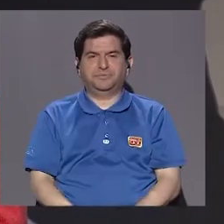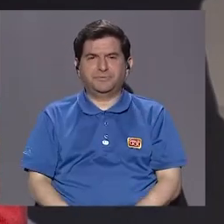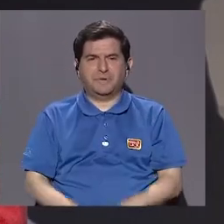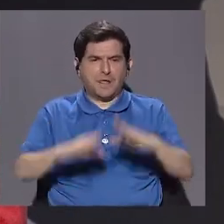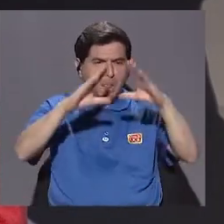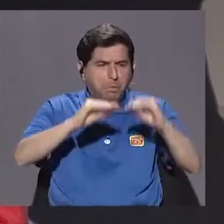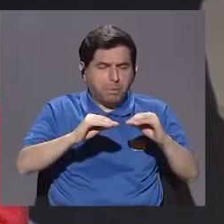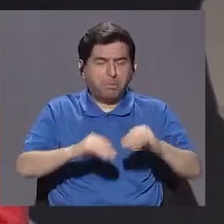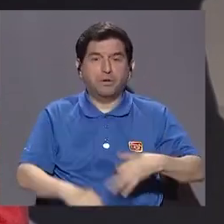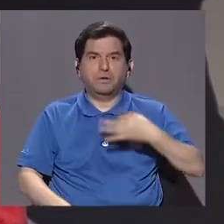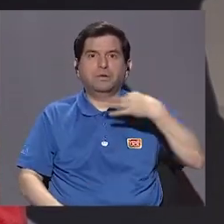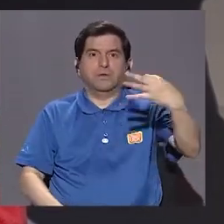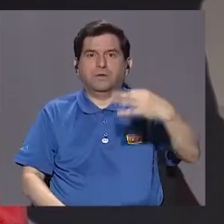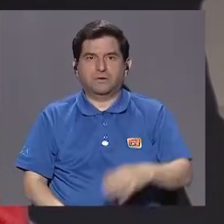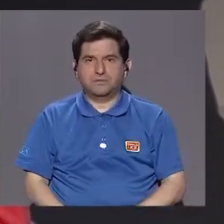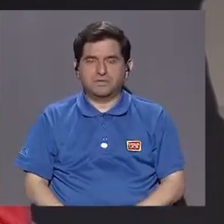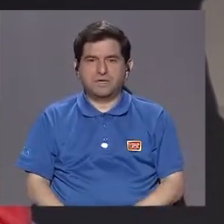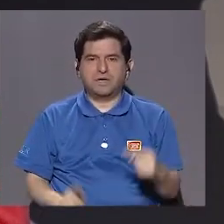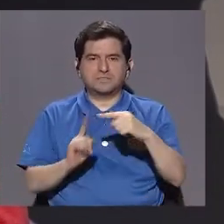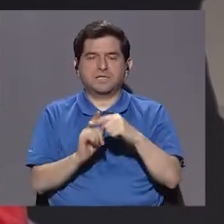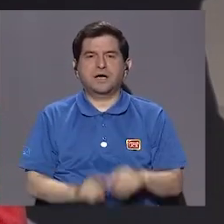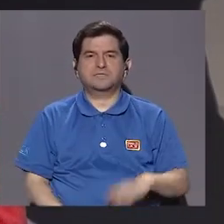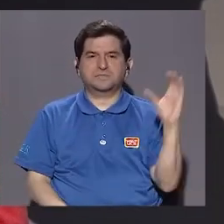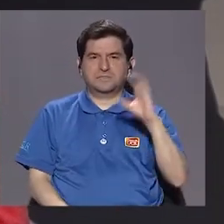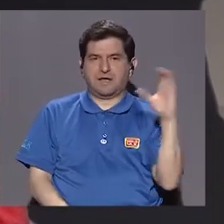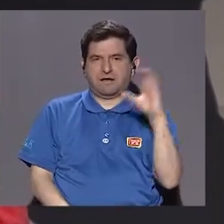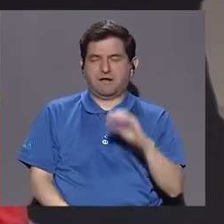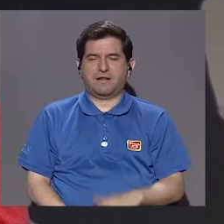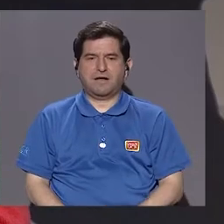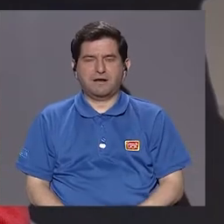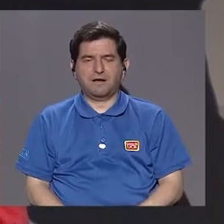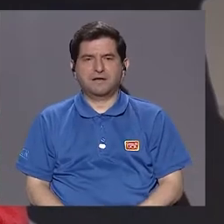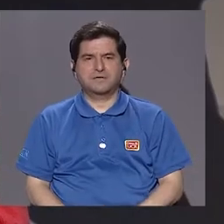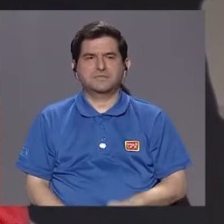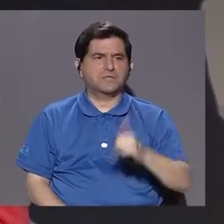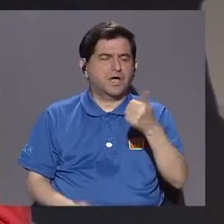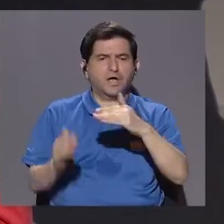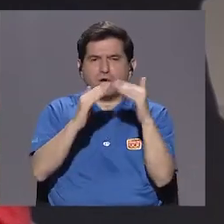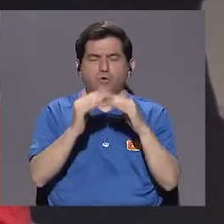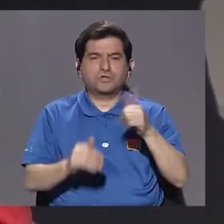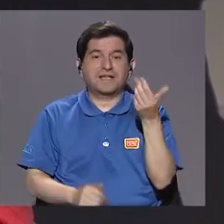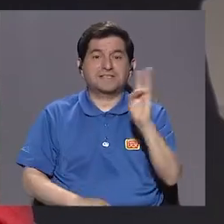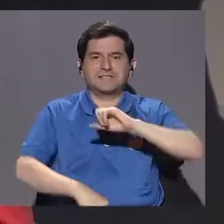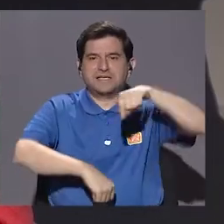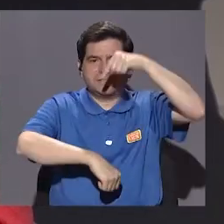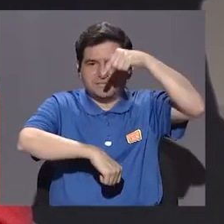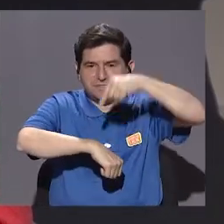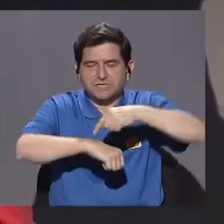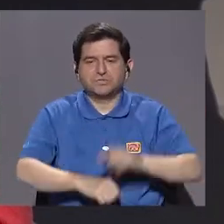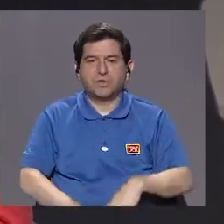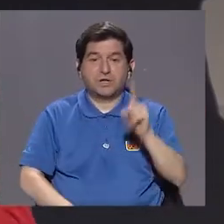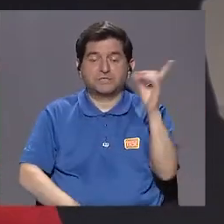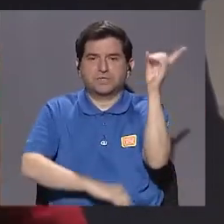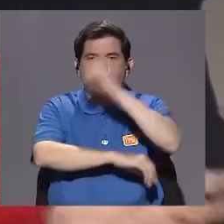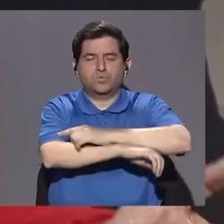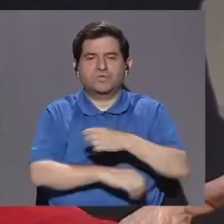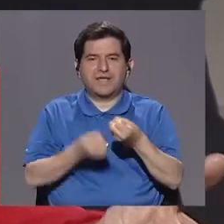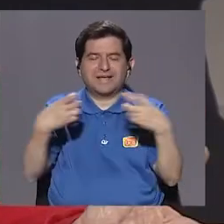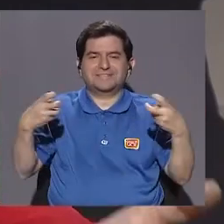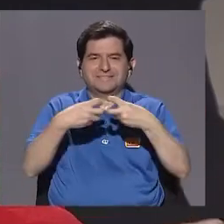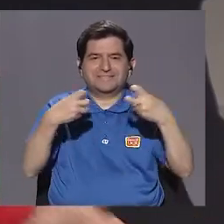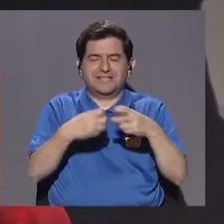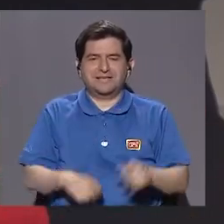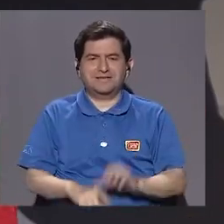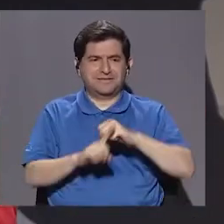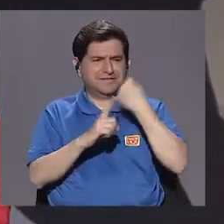ya son diarios llegan a caracas en ciudades como maracaibo son de 16 horas los apagones por día y ya es una situación